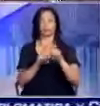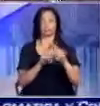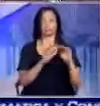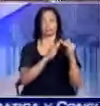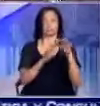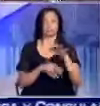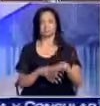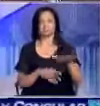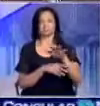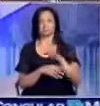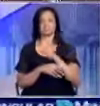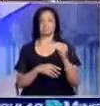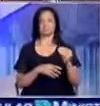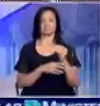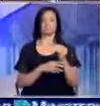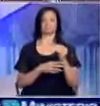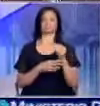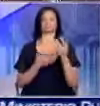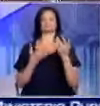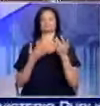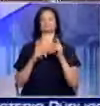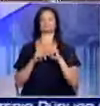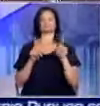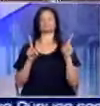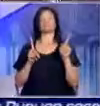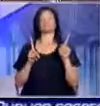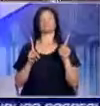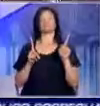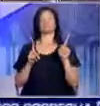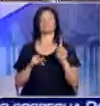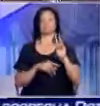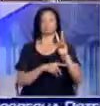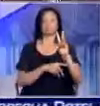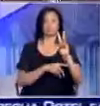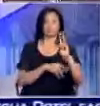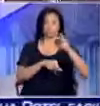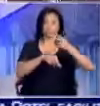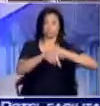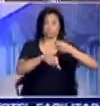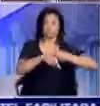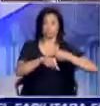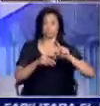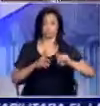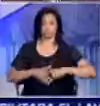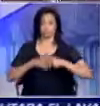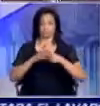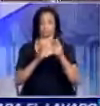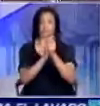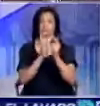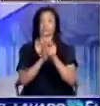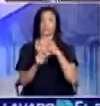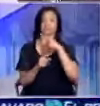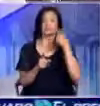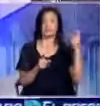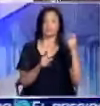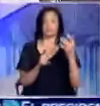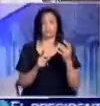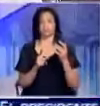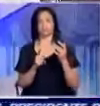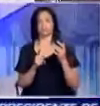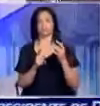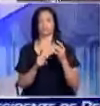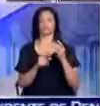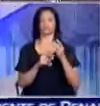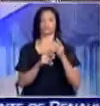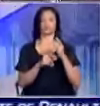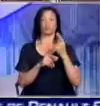barrio ahora a las 6 de la tarde empieza la ley seca una hora después comienza